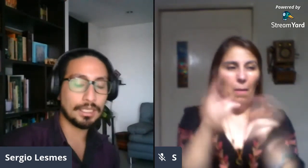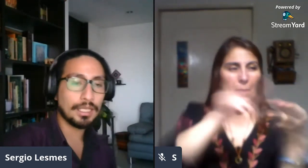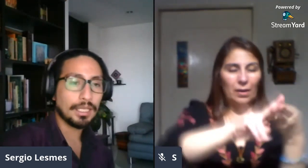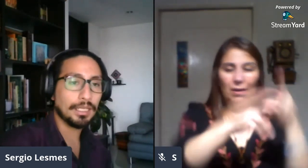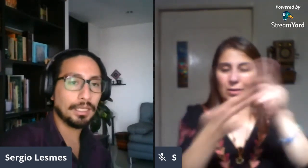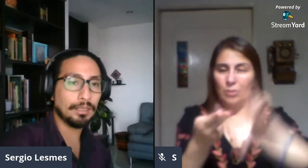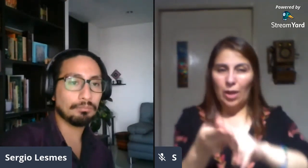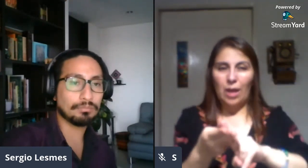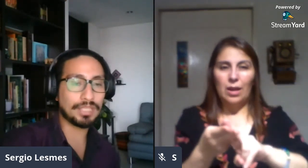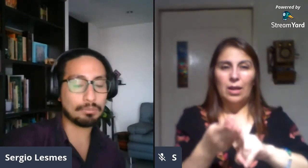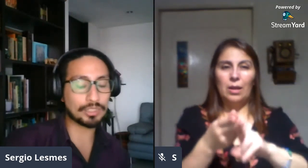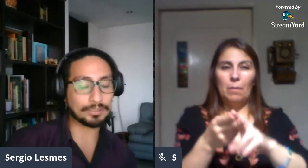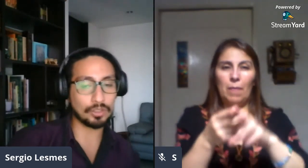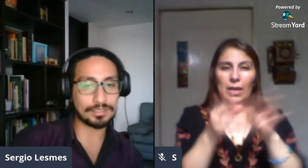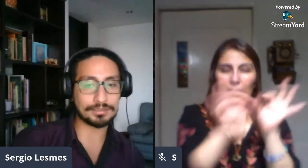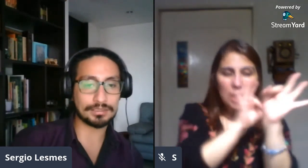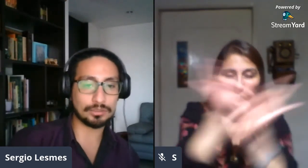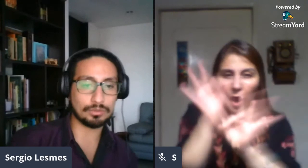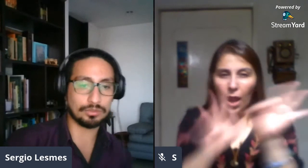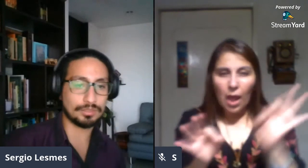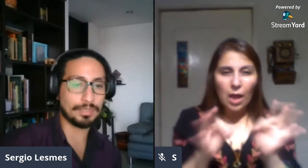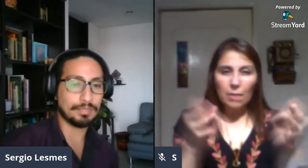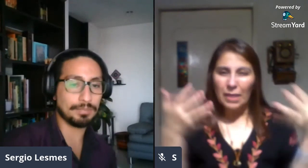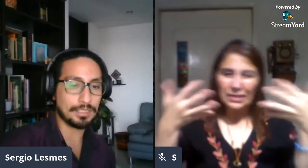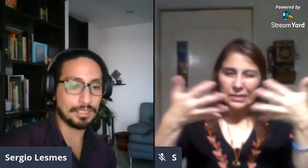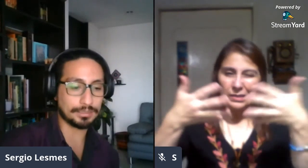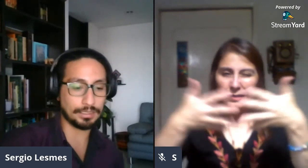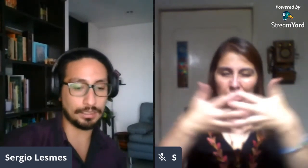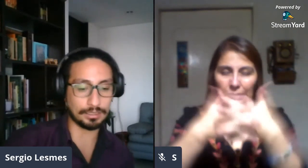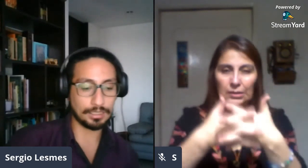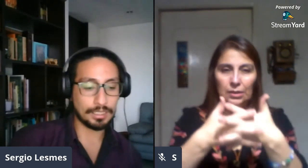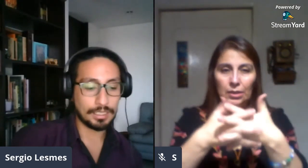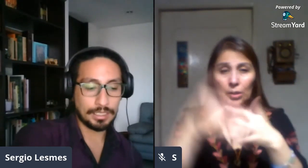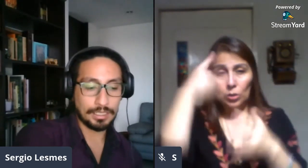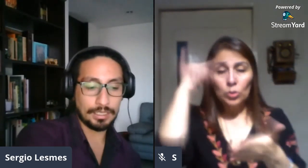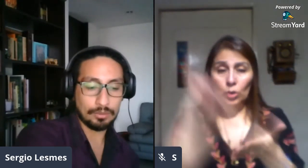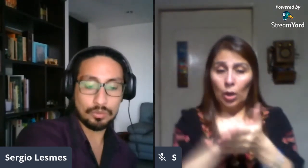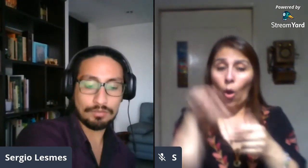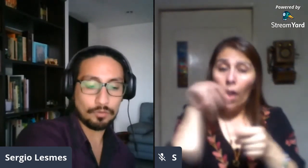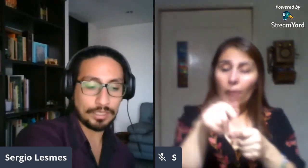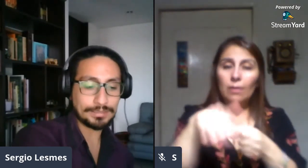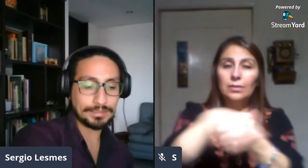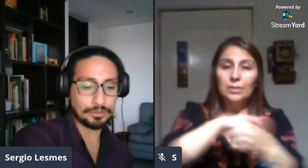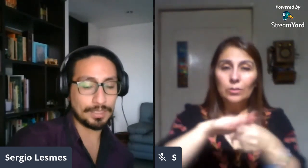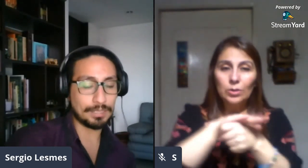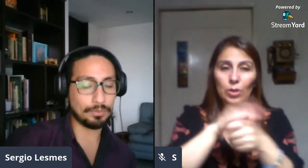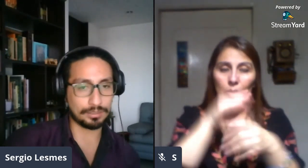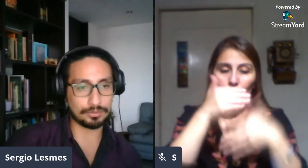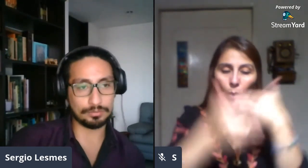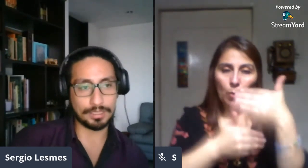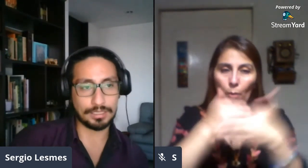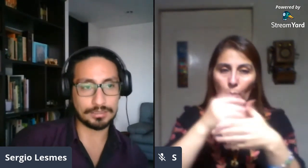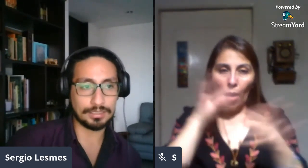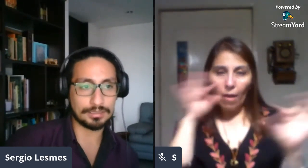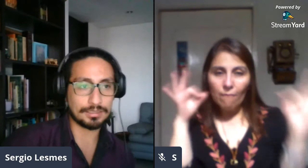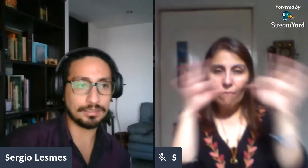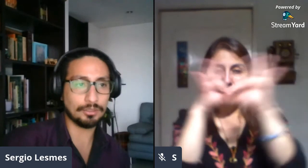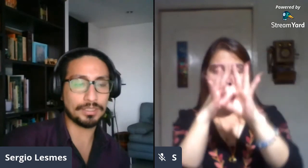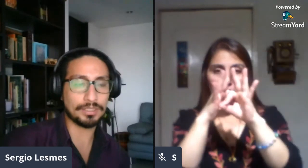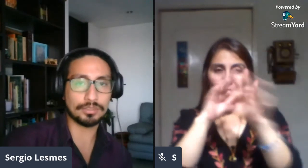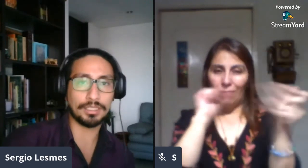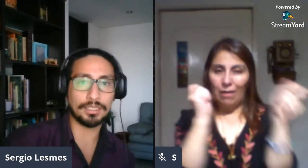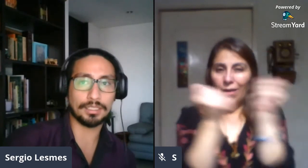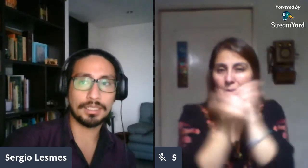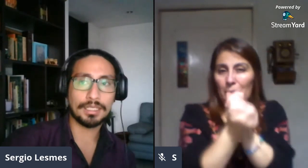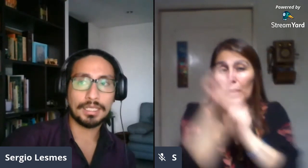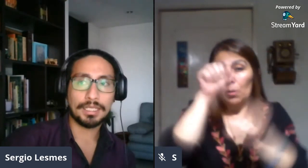sistémica, digamos que todas estas situaciones van a empezar a adquirir un enfoque distinto para poder resolverlas, y en ese